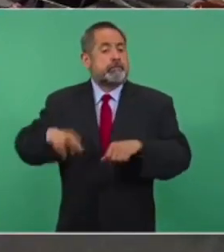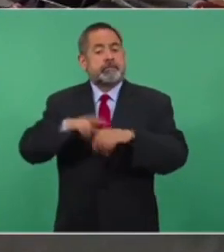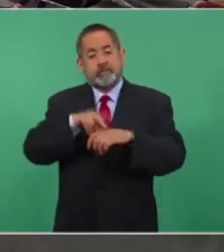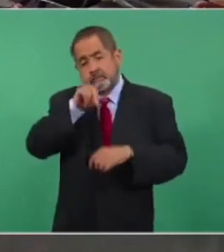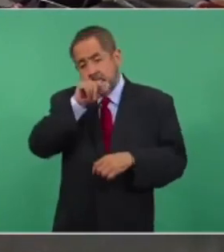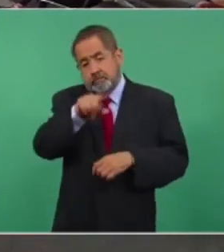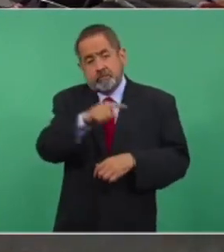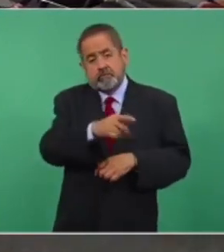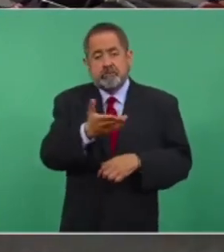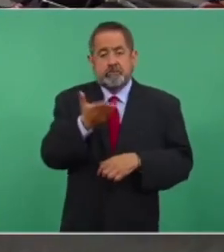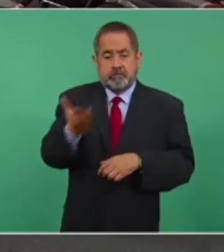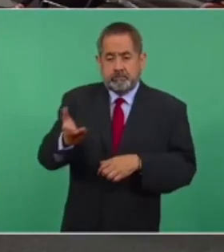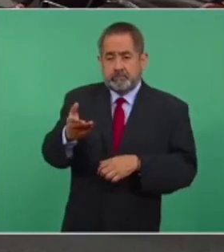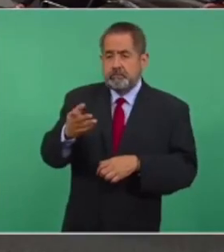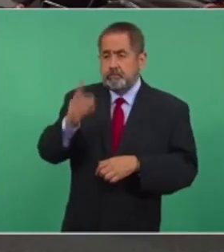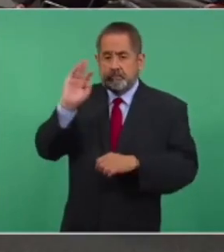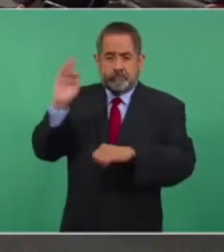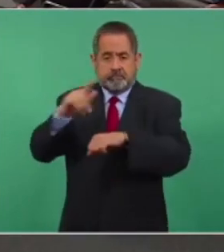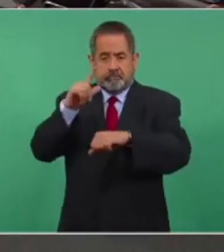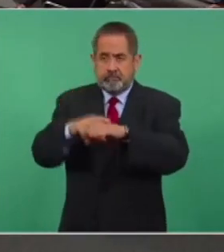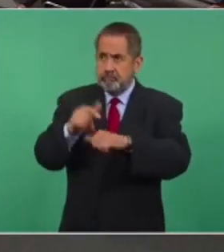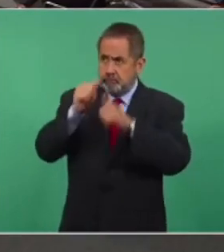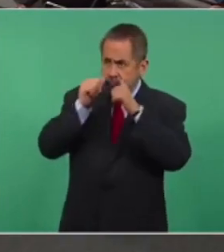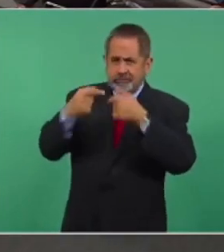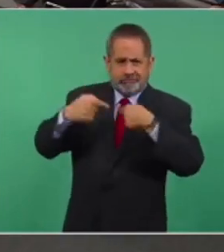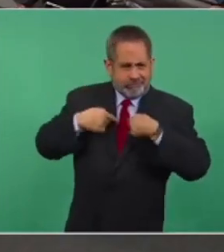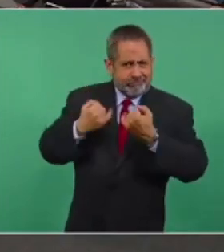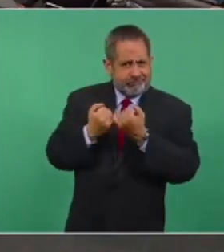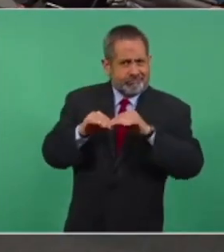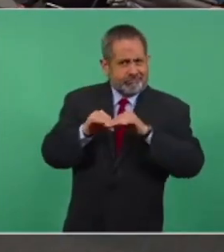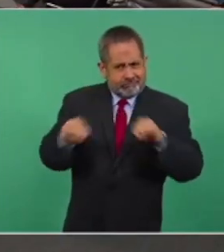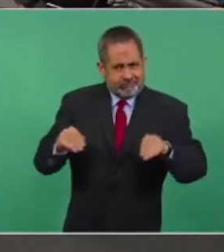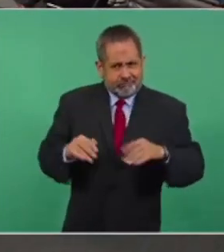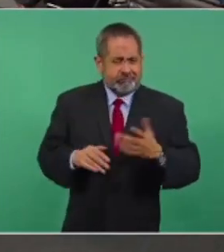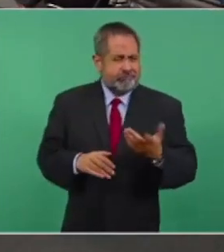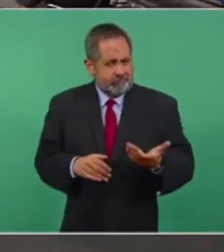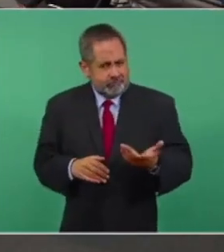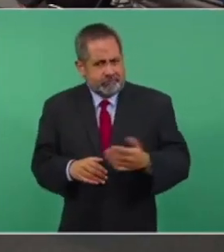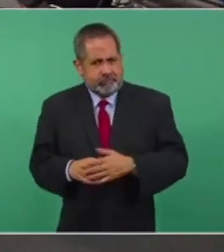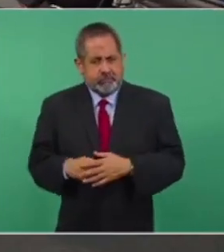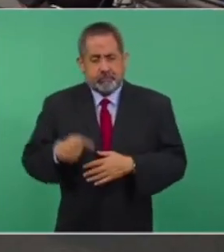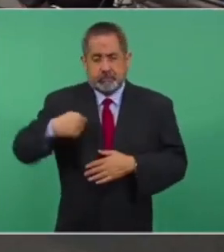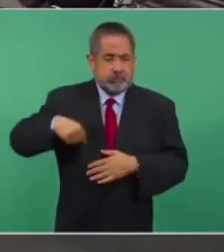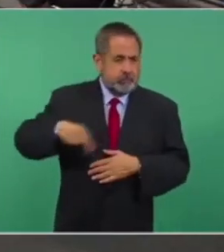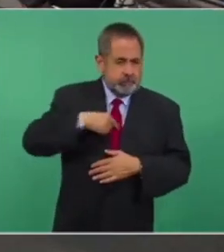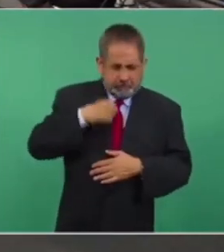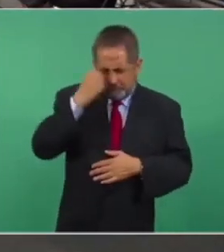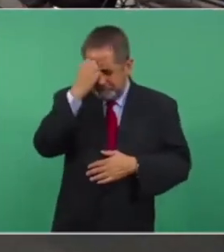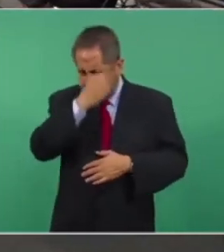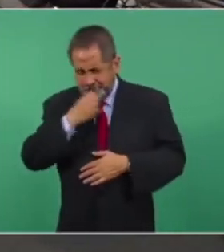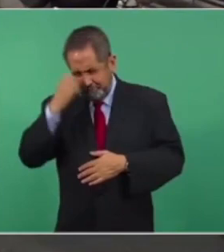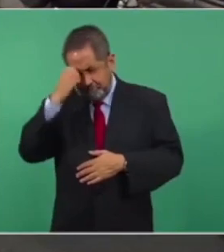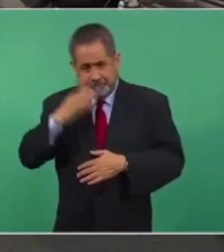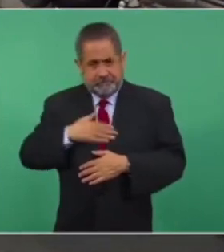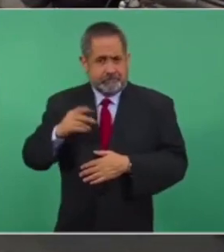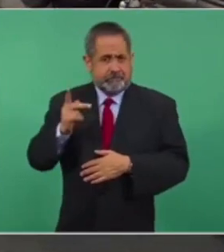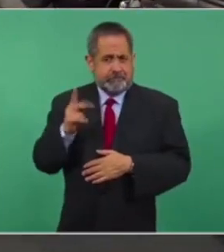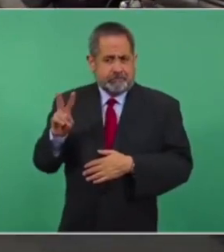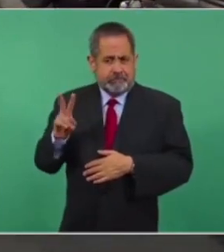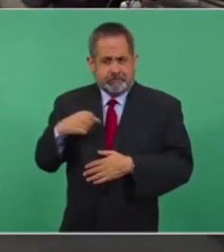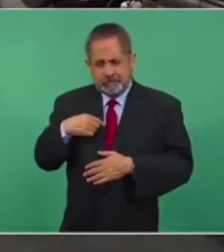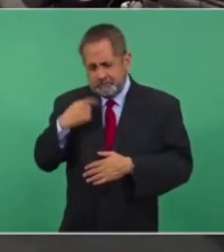está pidiendo a la Federación trato justo. Nosotros hacemos un análisis en el caso particular de Puerto